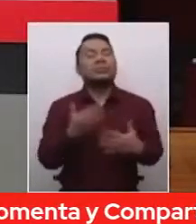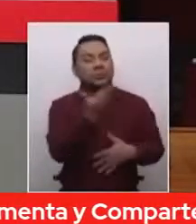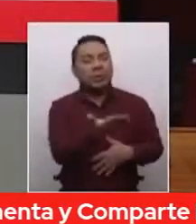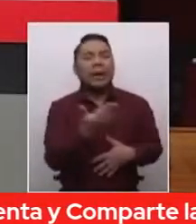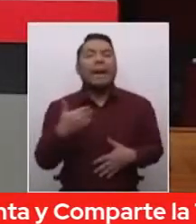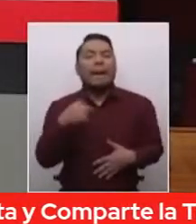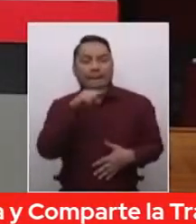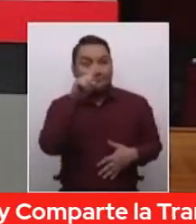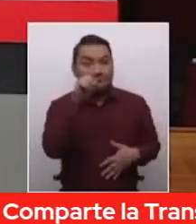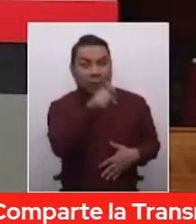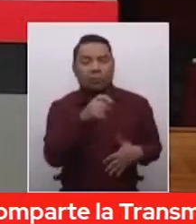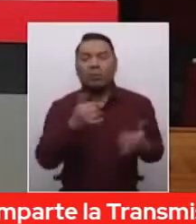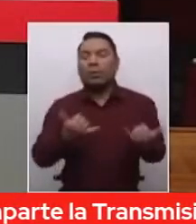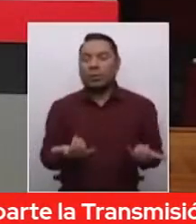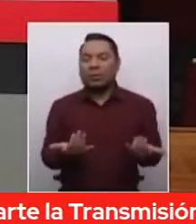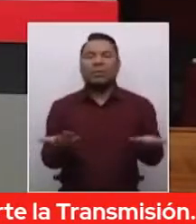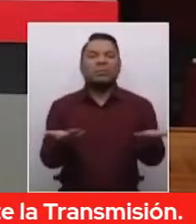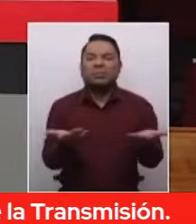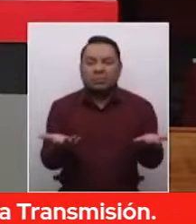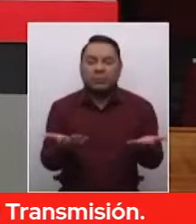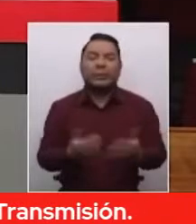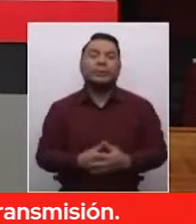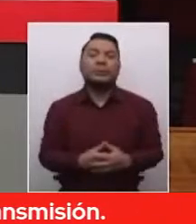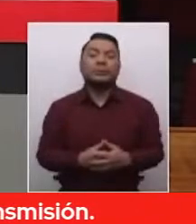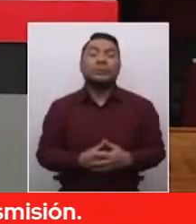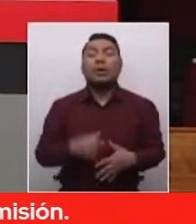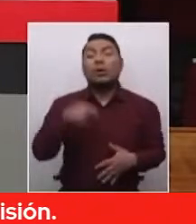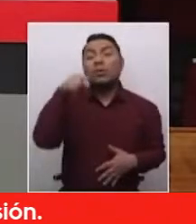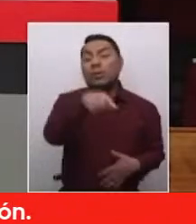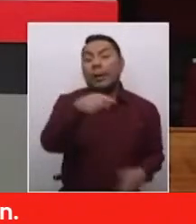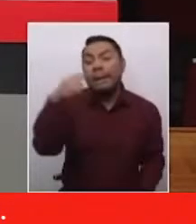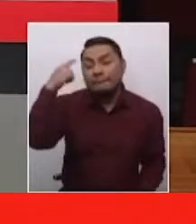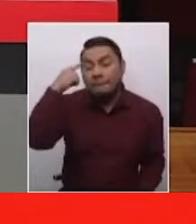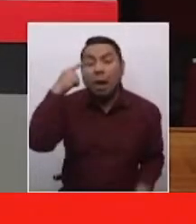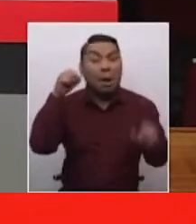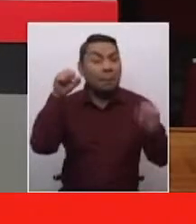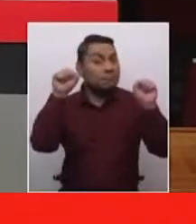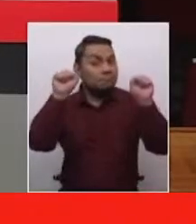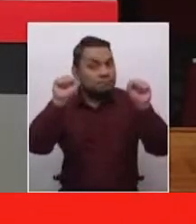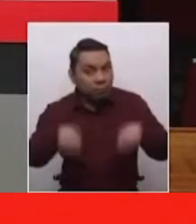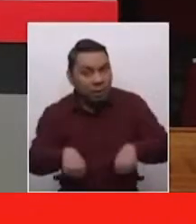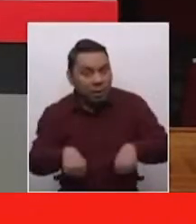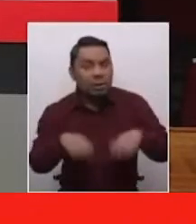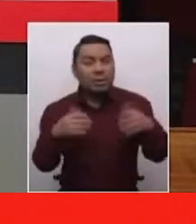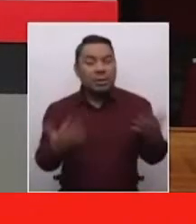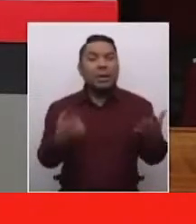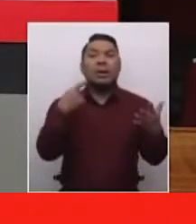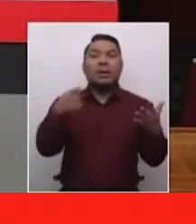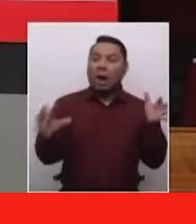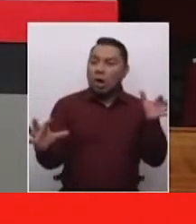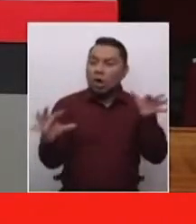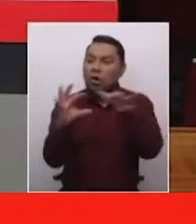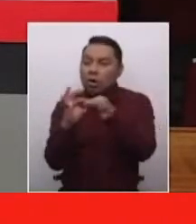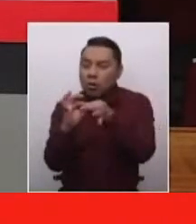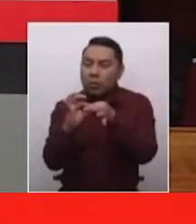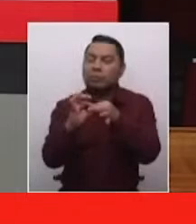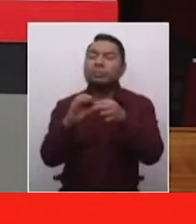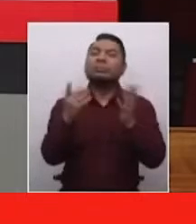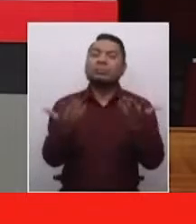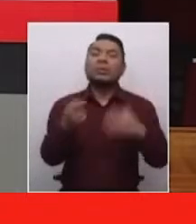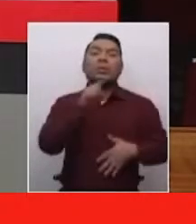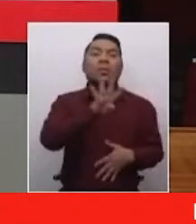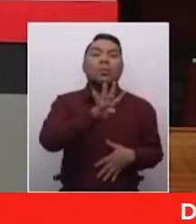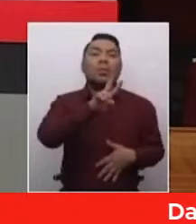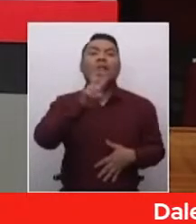la pregunta que le hacemos es la siguiente. ¿Considera que es posible coordinar y articular con los otros